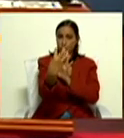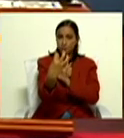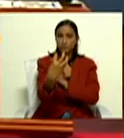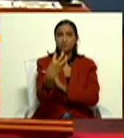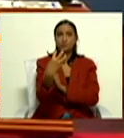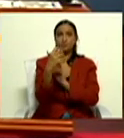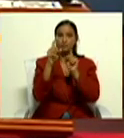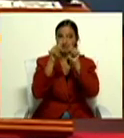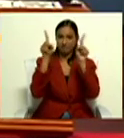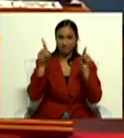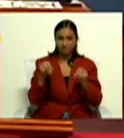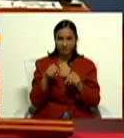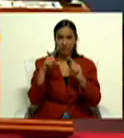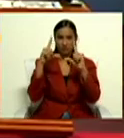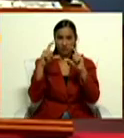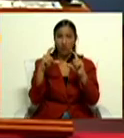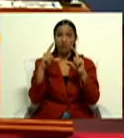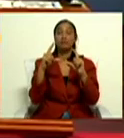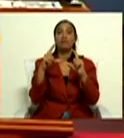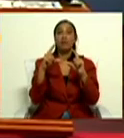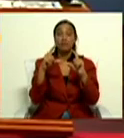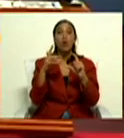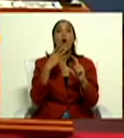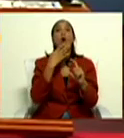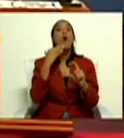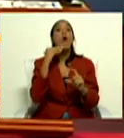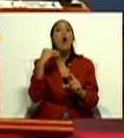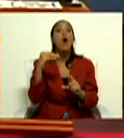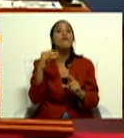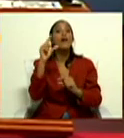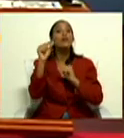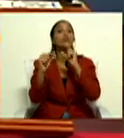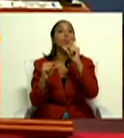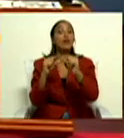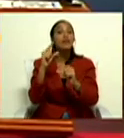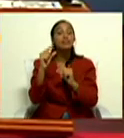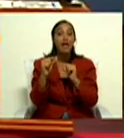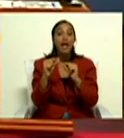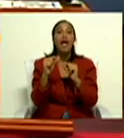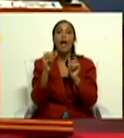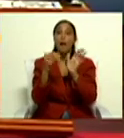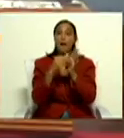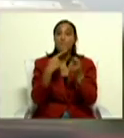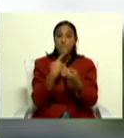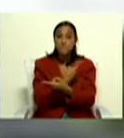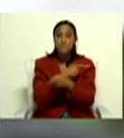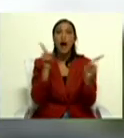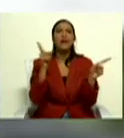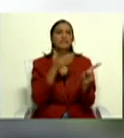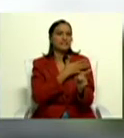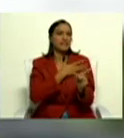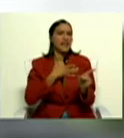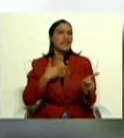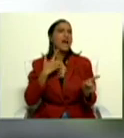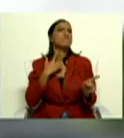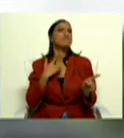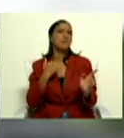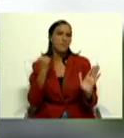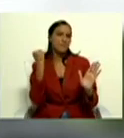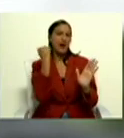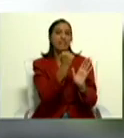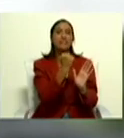Condenado un joven tuitero por desear la muerte de Obama. No estamos hablando de que fue detenido,